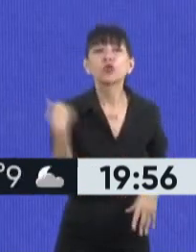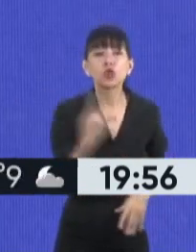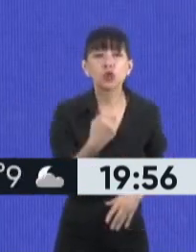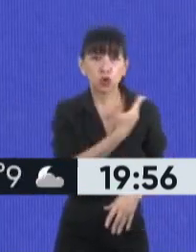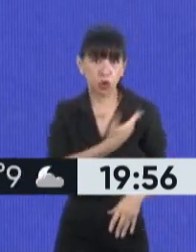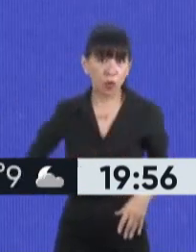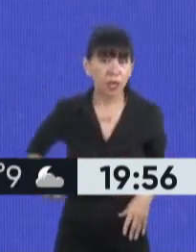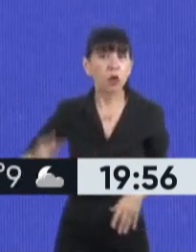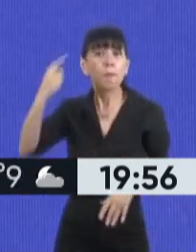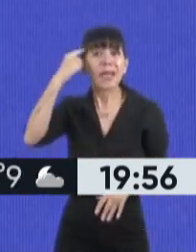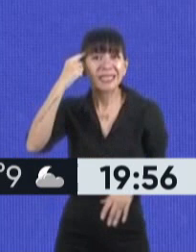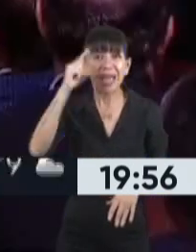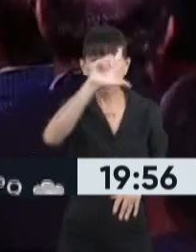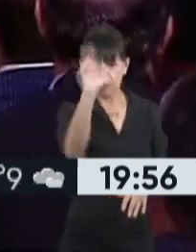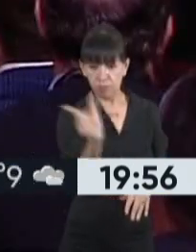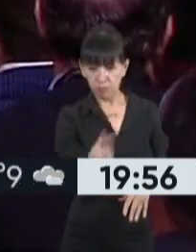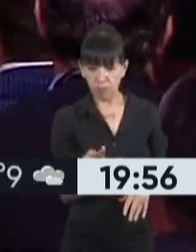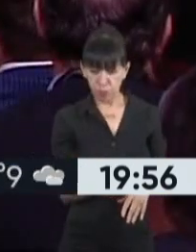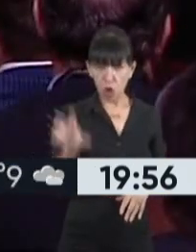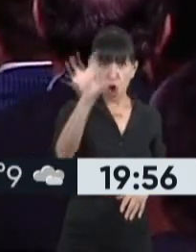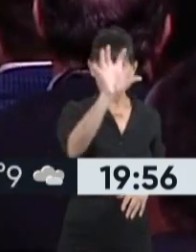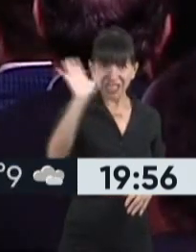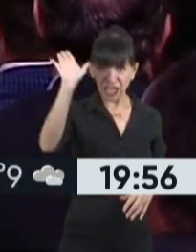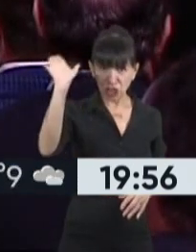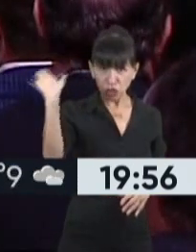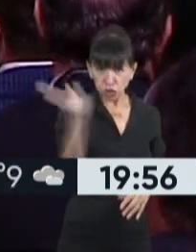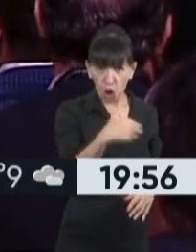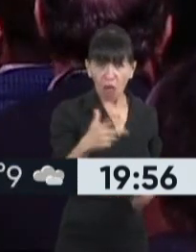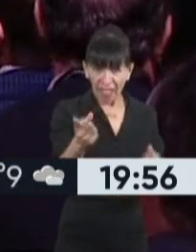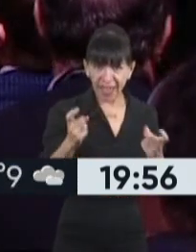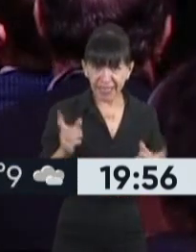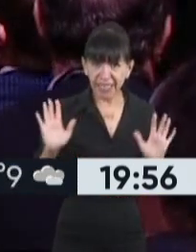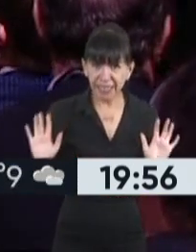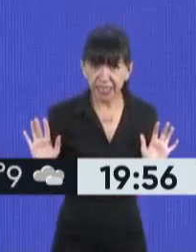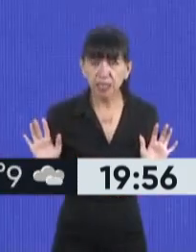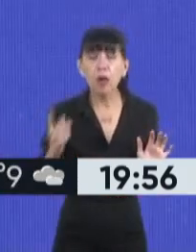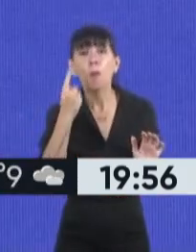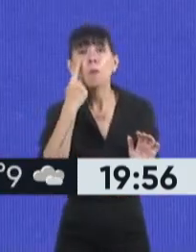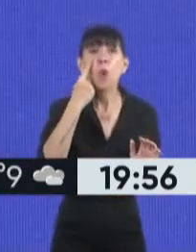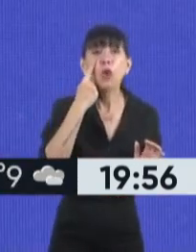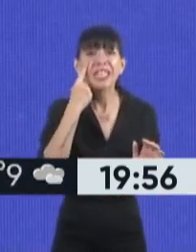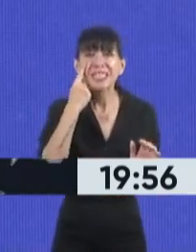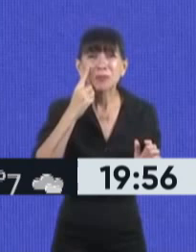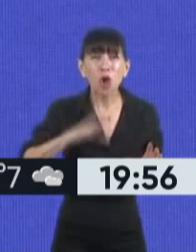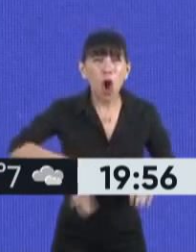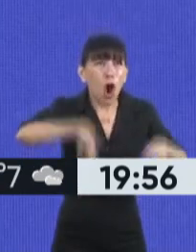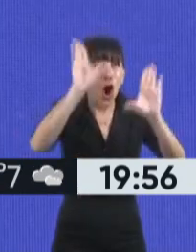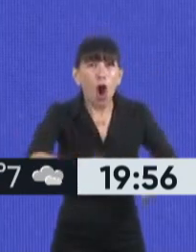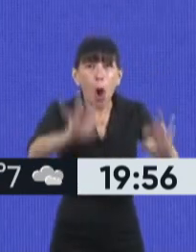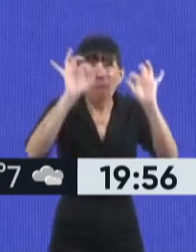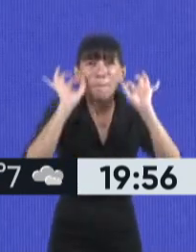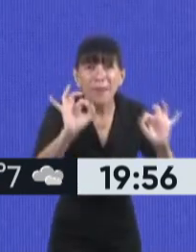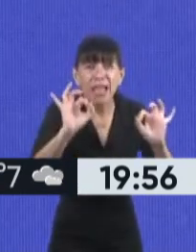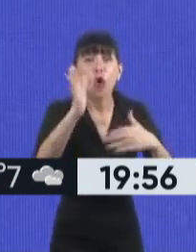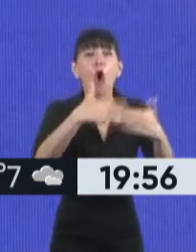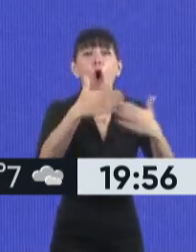que todo el país la necesitaba. No hay un solo municipio de la Argentina que no haya recibido una